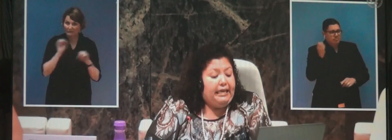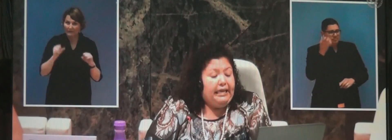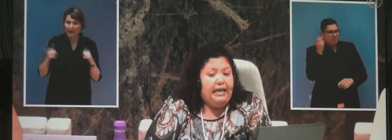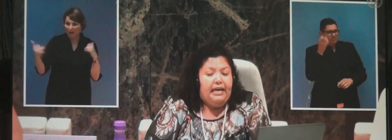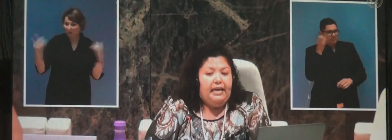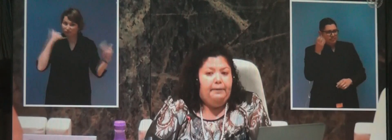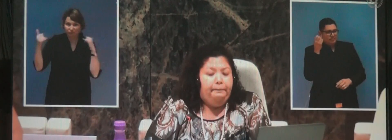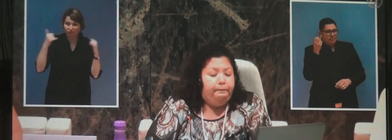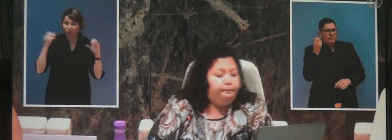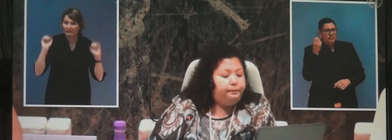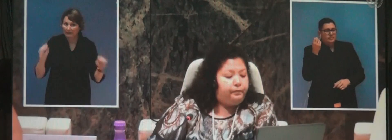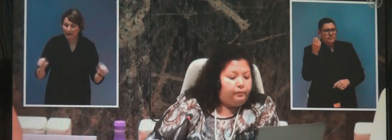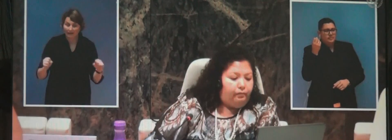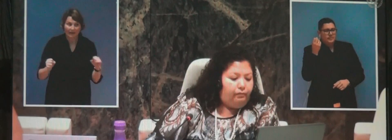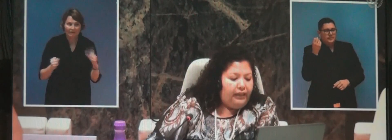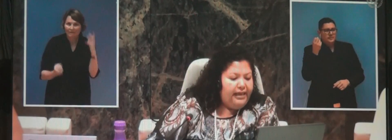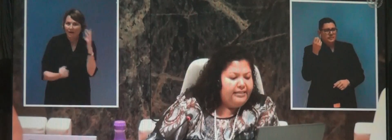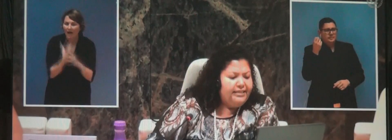Y